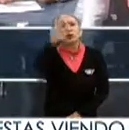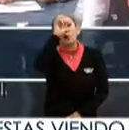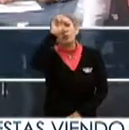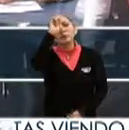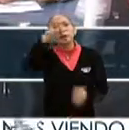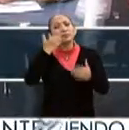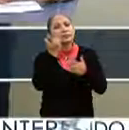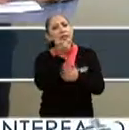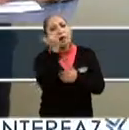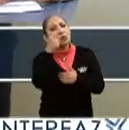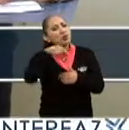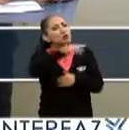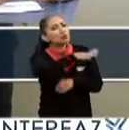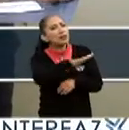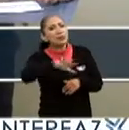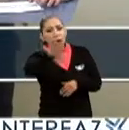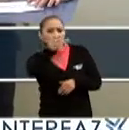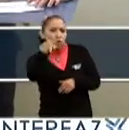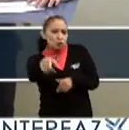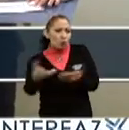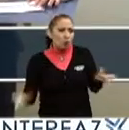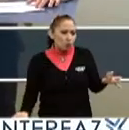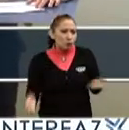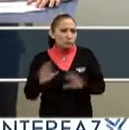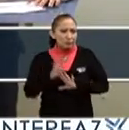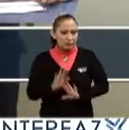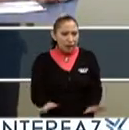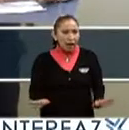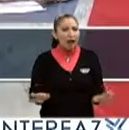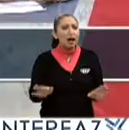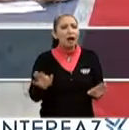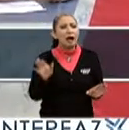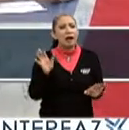recomiendas a los estudiantes en general? Digo, tú eres